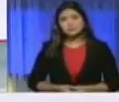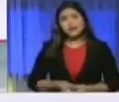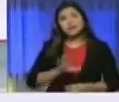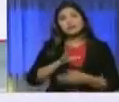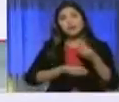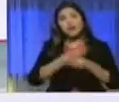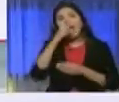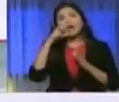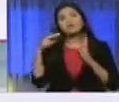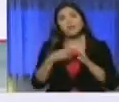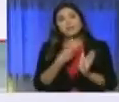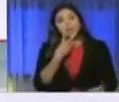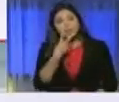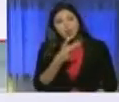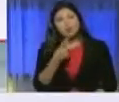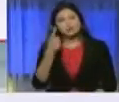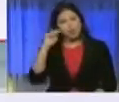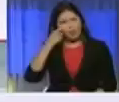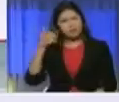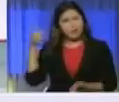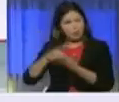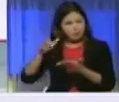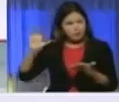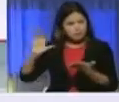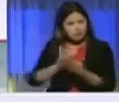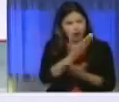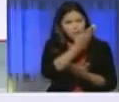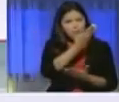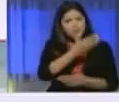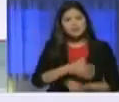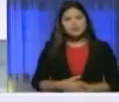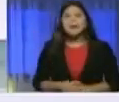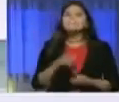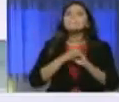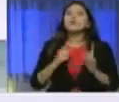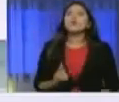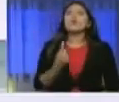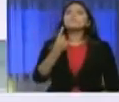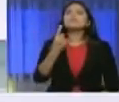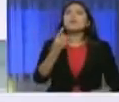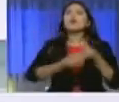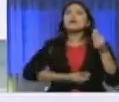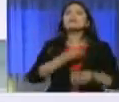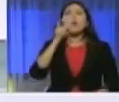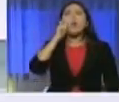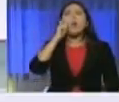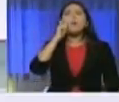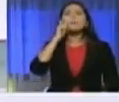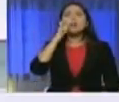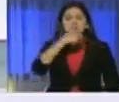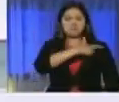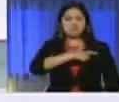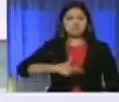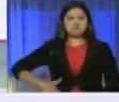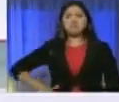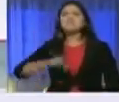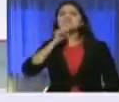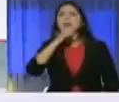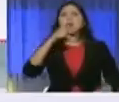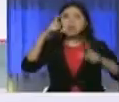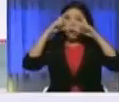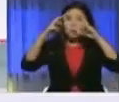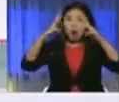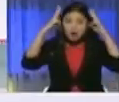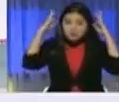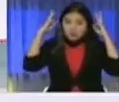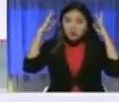año 2002, el año del golpe de Estado. Y fíjense, ¿qué fue lo primero que hizo Pedro Carmona Estanga, Ramos Alup y Lamut cuando vino el golpe de